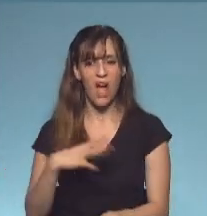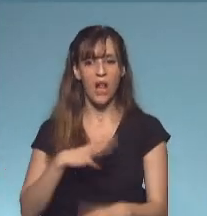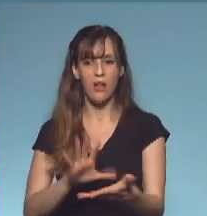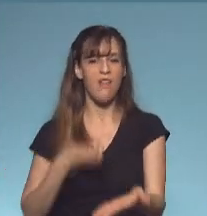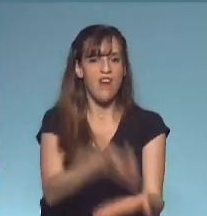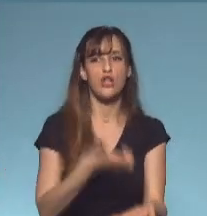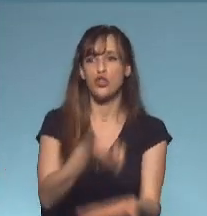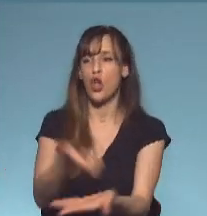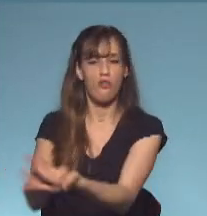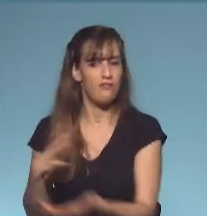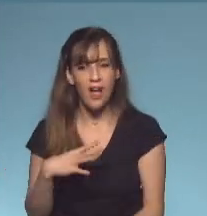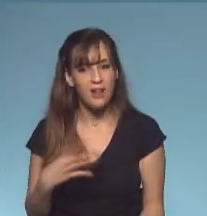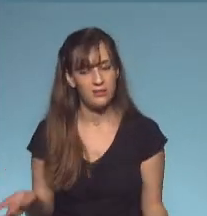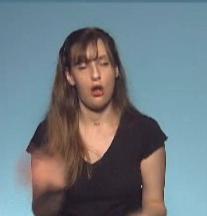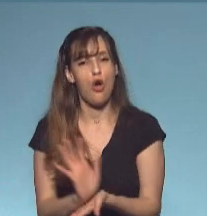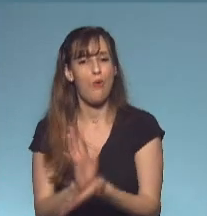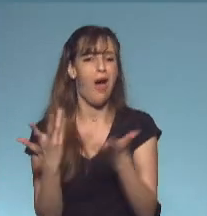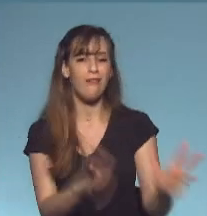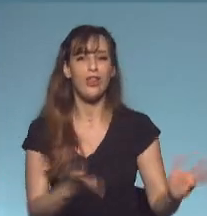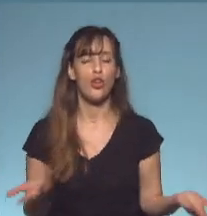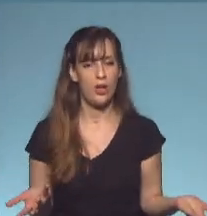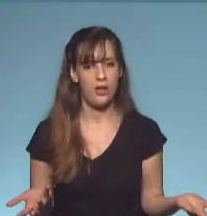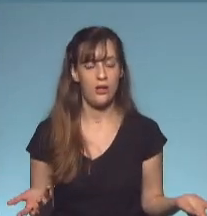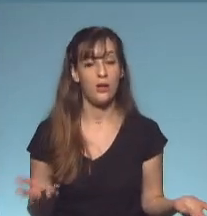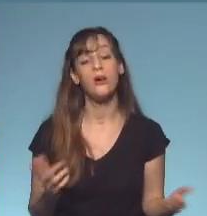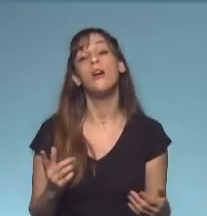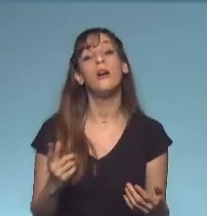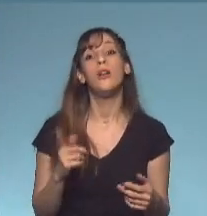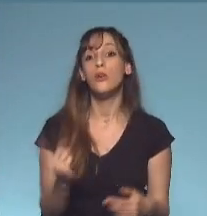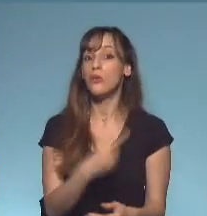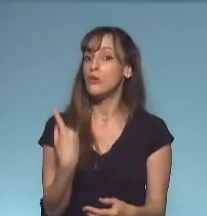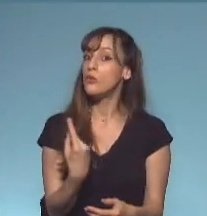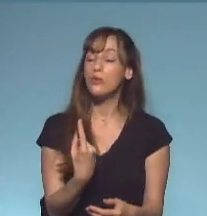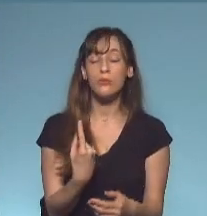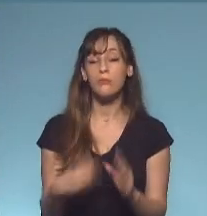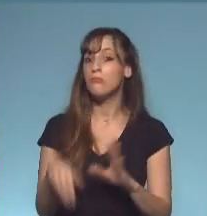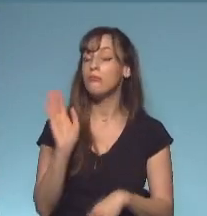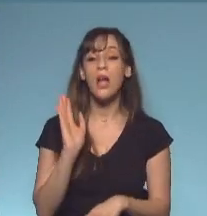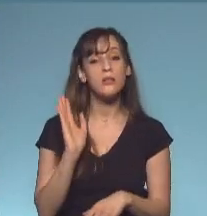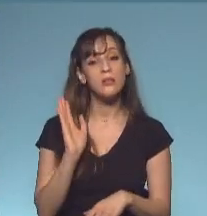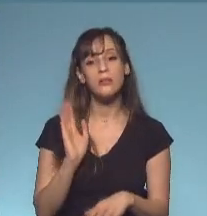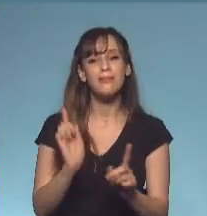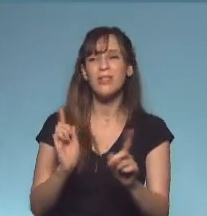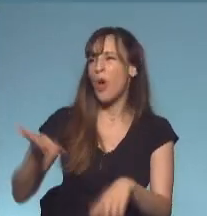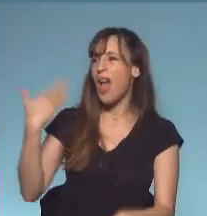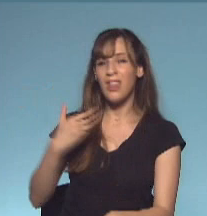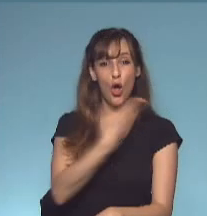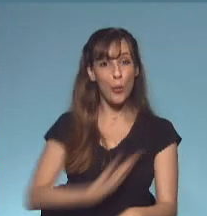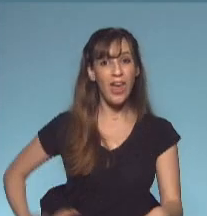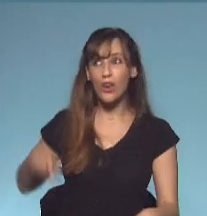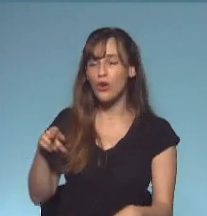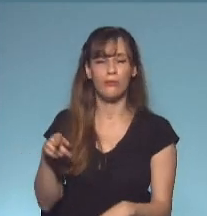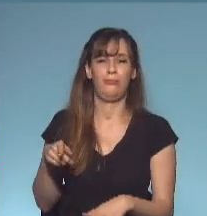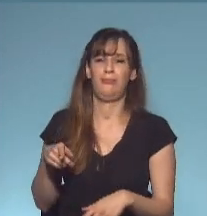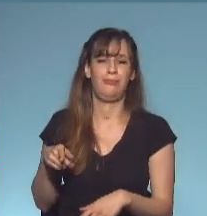abandonado. Entonces, no solo la inversión de ampliarlo, sino la inversión de terminar lo que no habían terminado y reconstruir lo que